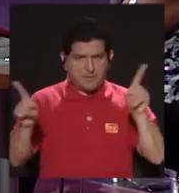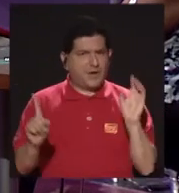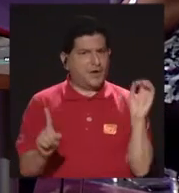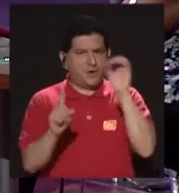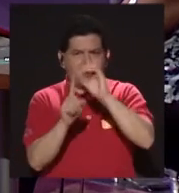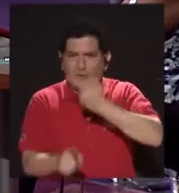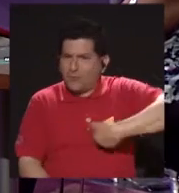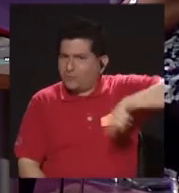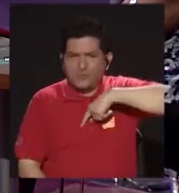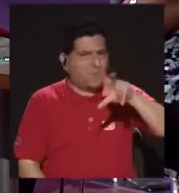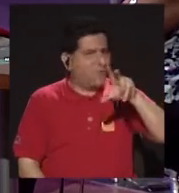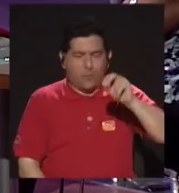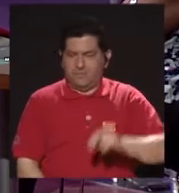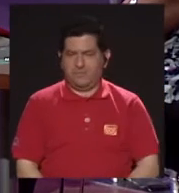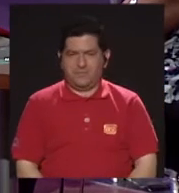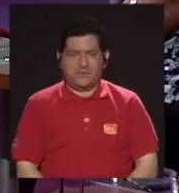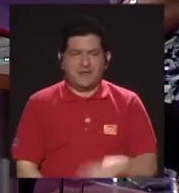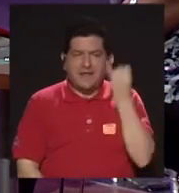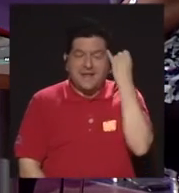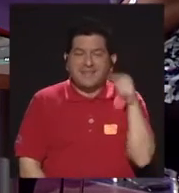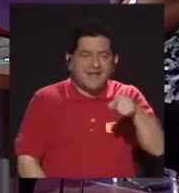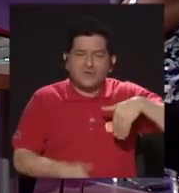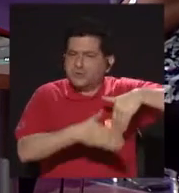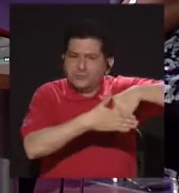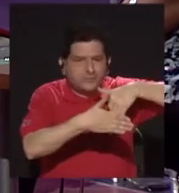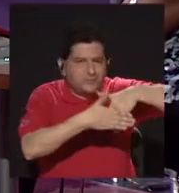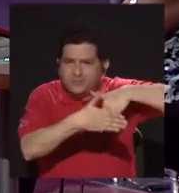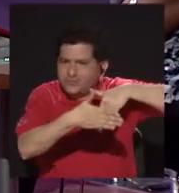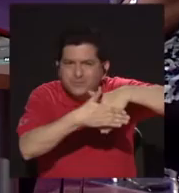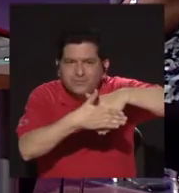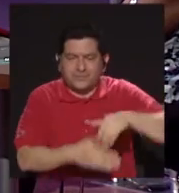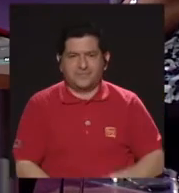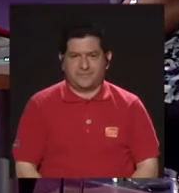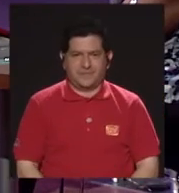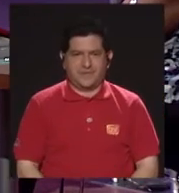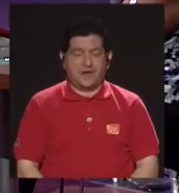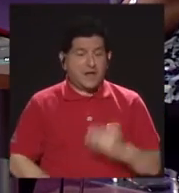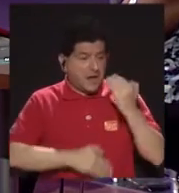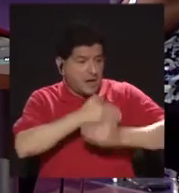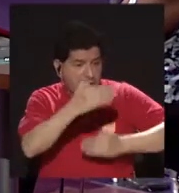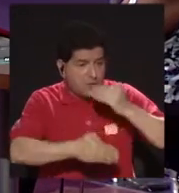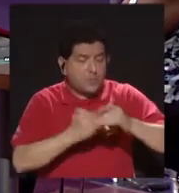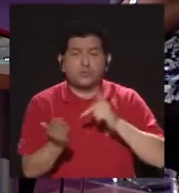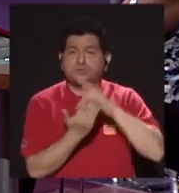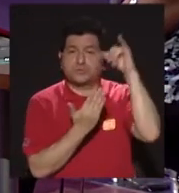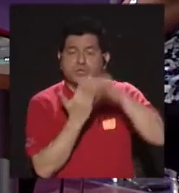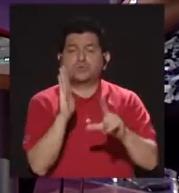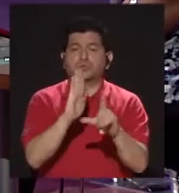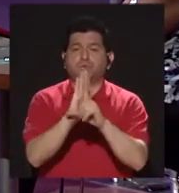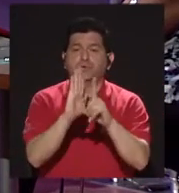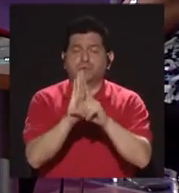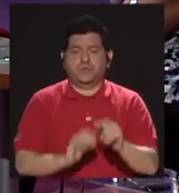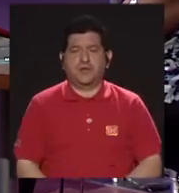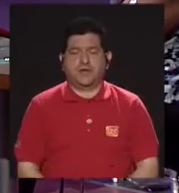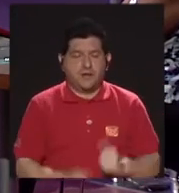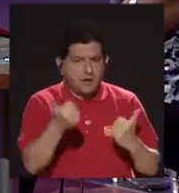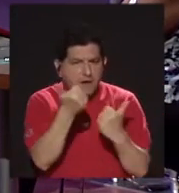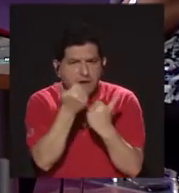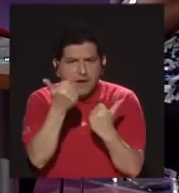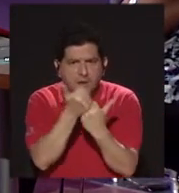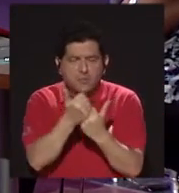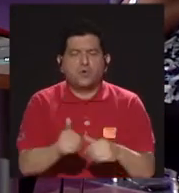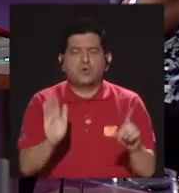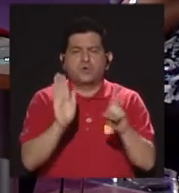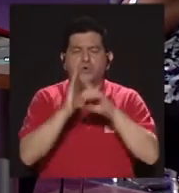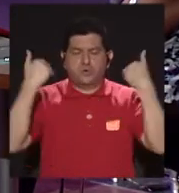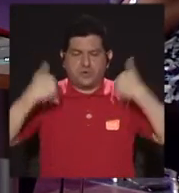objetivo nuestro objetivo es que ellos no obstruyan las realmente de los proyectos de ley a favor de los